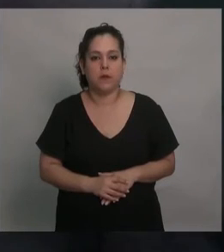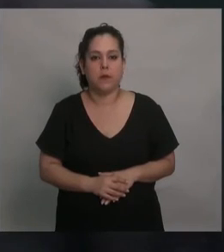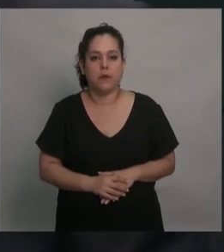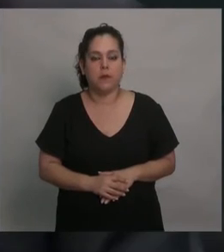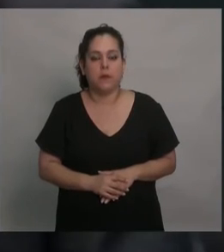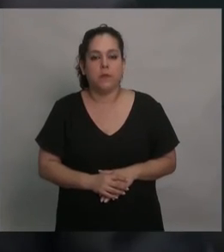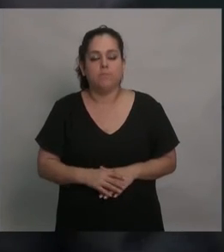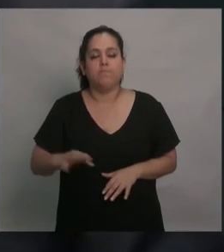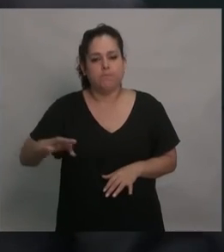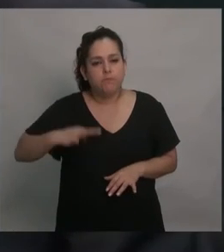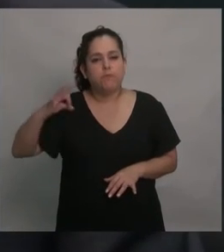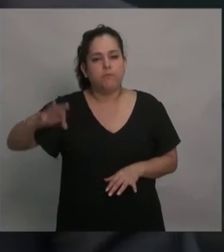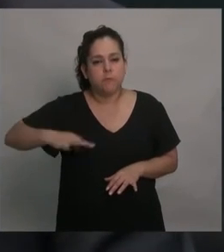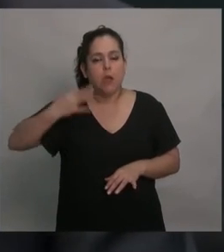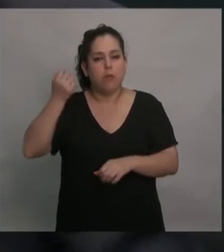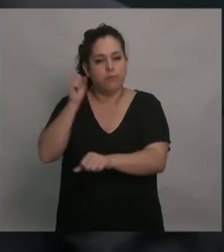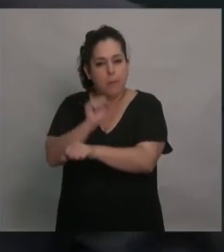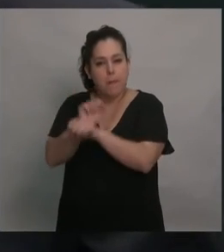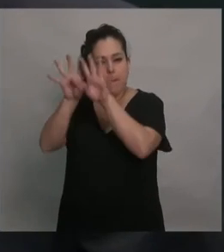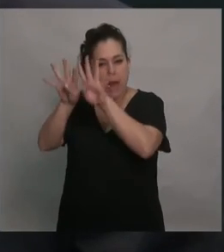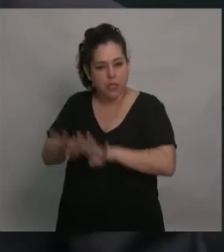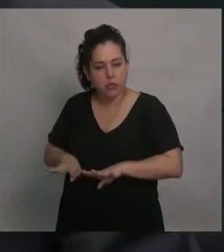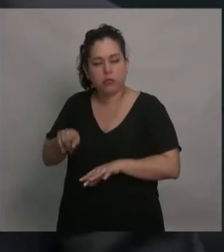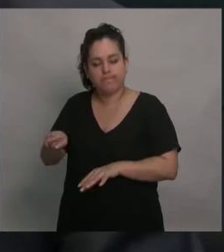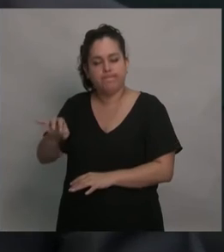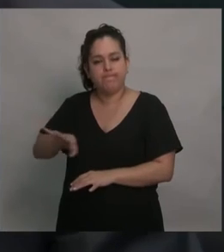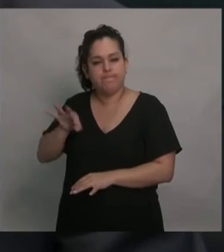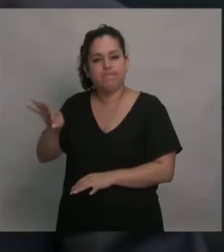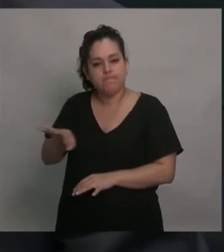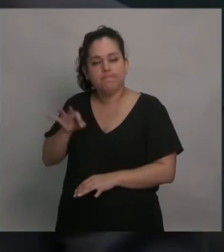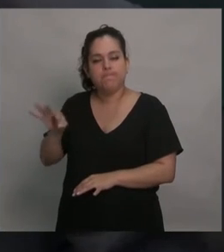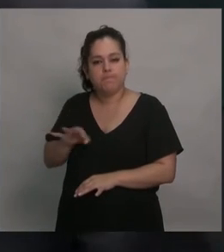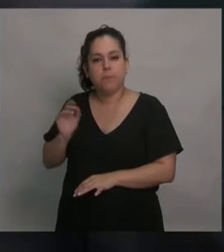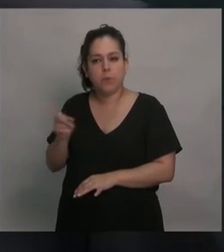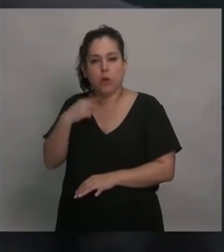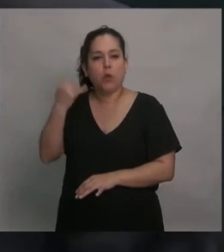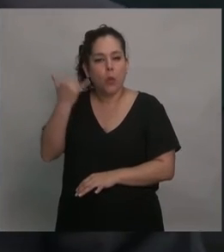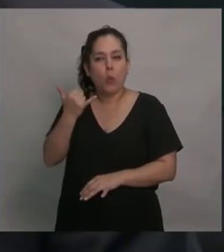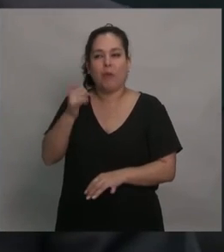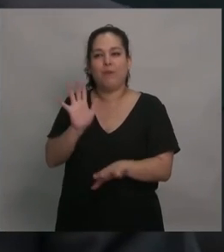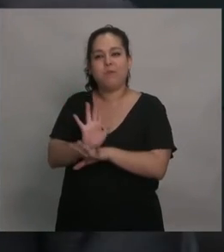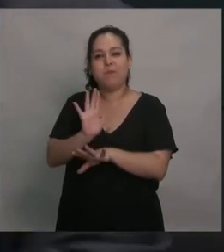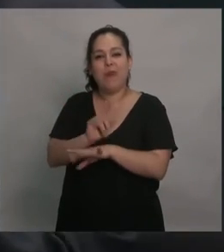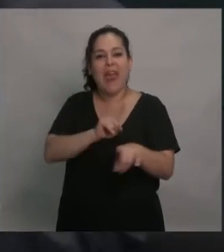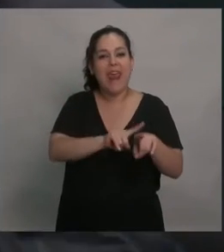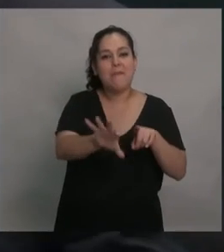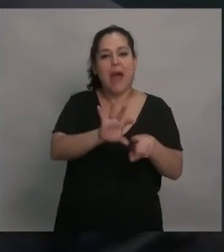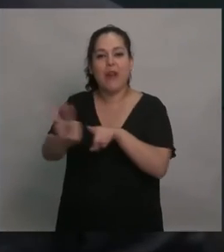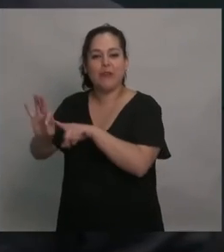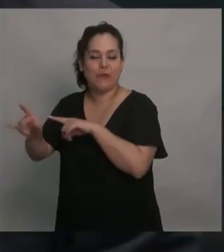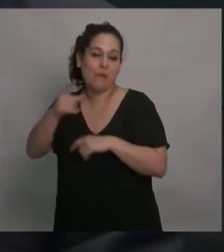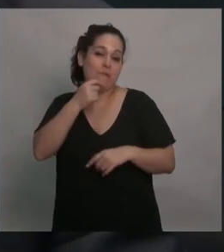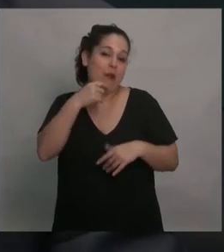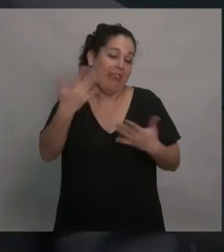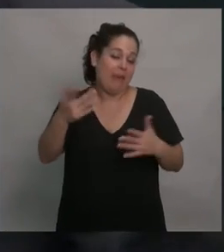En los largos años nosotros de prisión, sin duda tuvimos aquí excelentes hermanos. Las madres de la Plaza de Mayo,